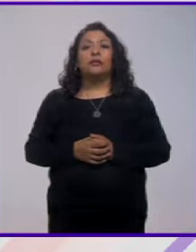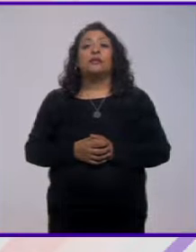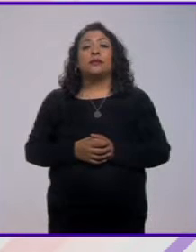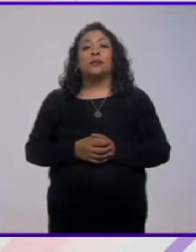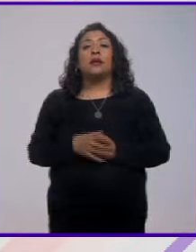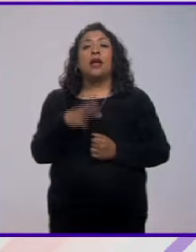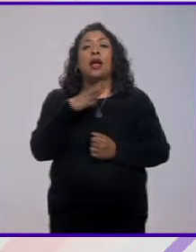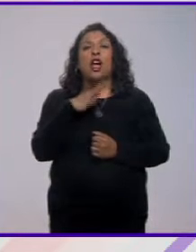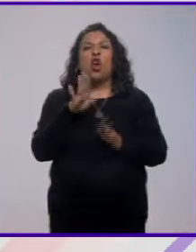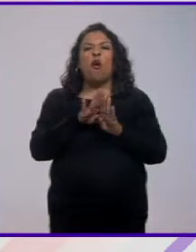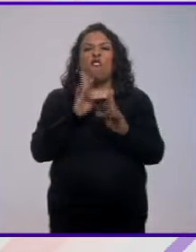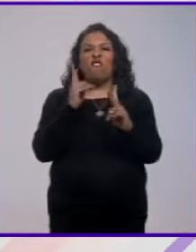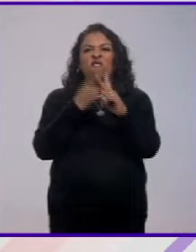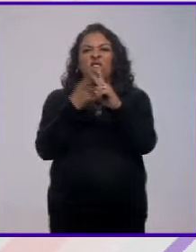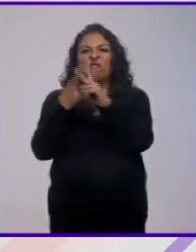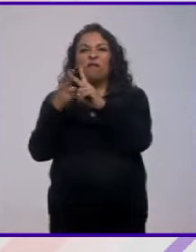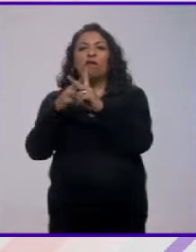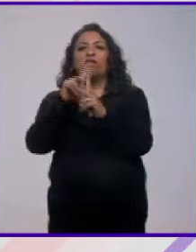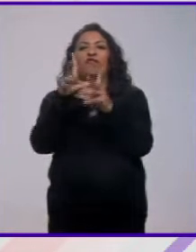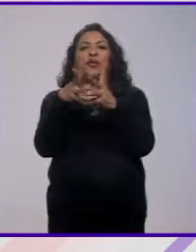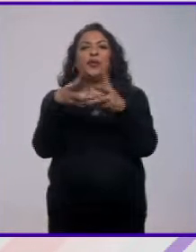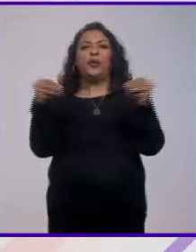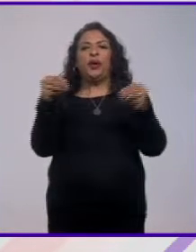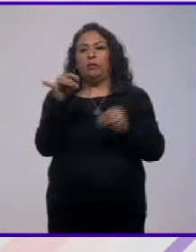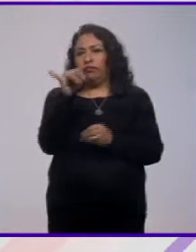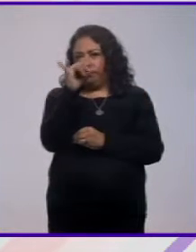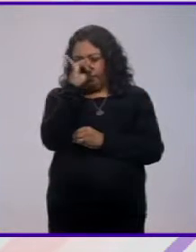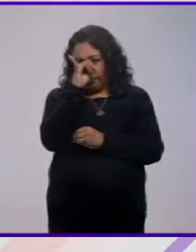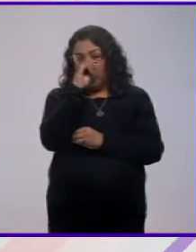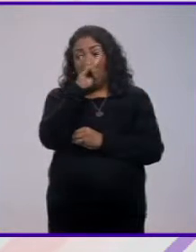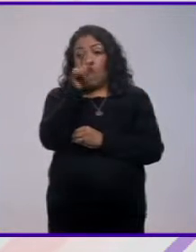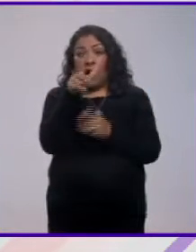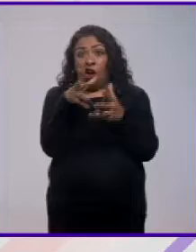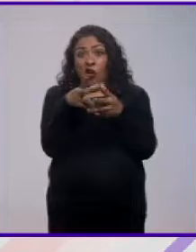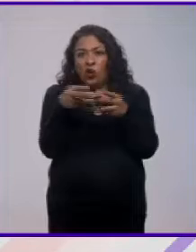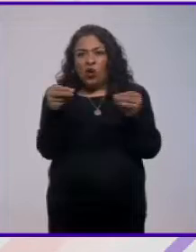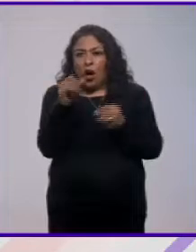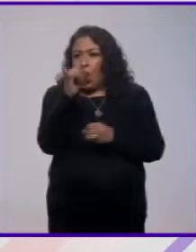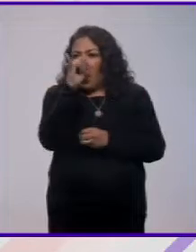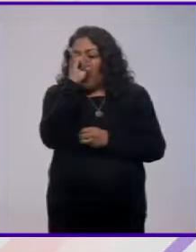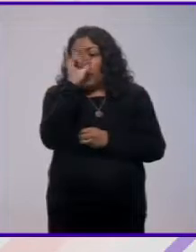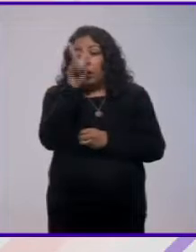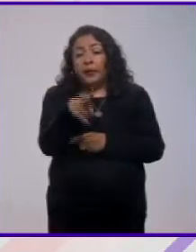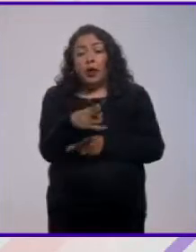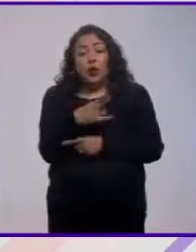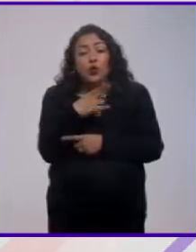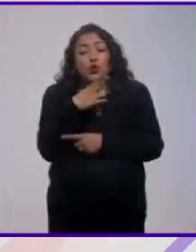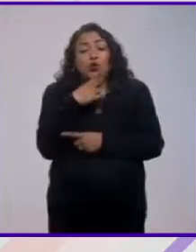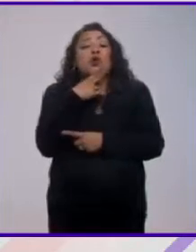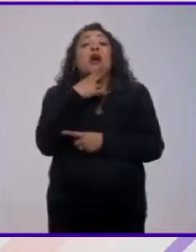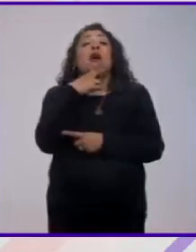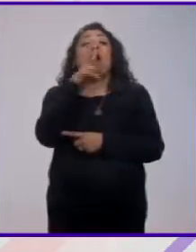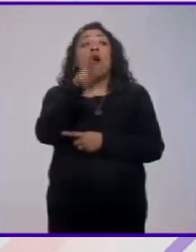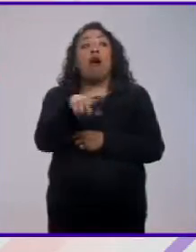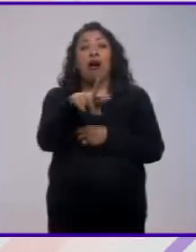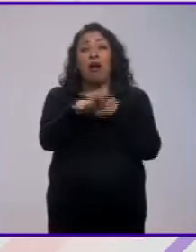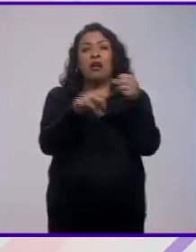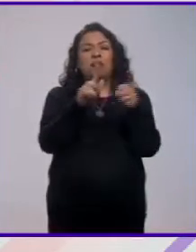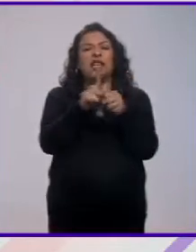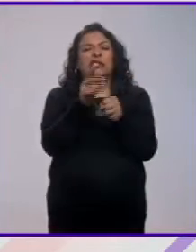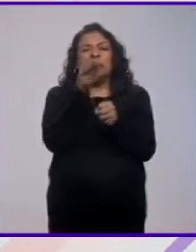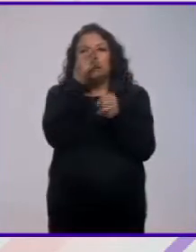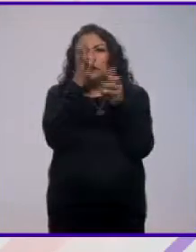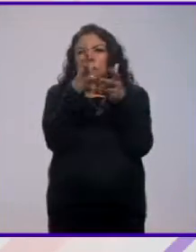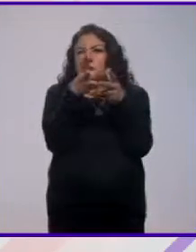La cacería furtiva, que apuesta por la extinción del rinoceronte, para que una vez desaparecido su cuerno sea invaluable, ha colocado a la especie al borde de la